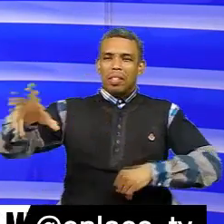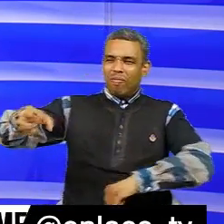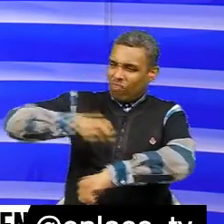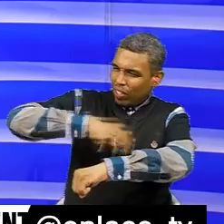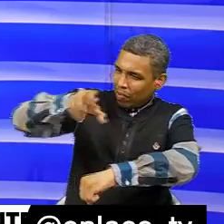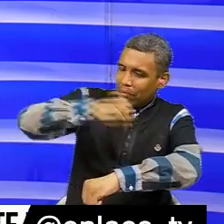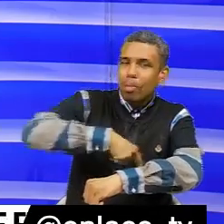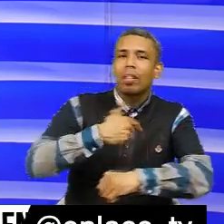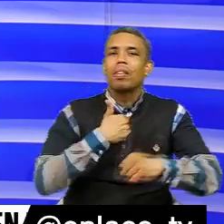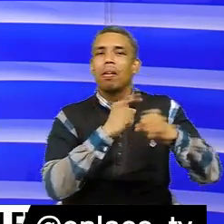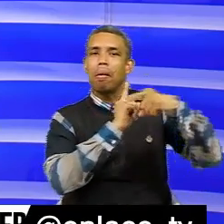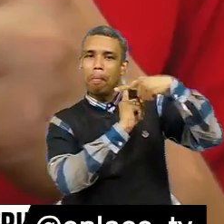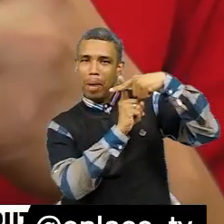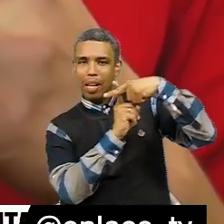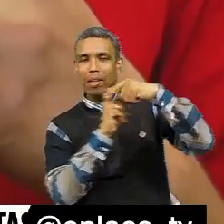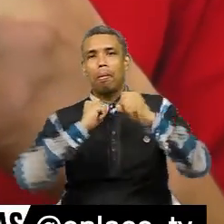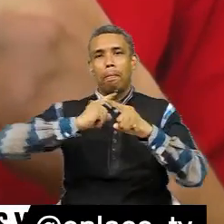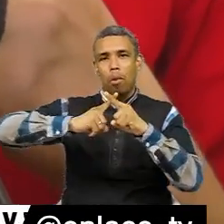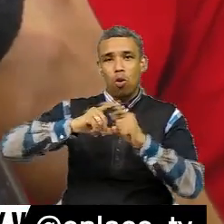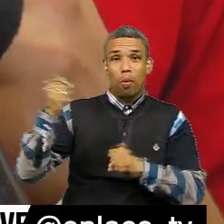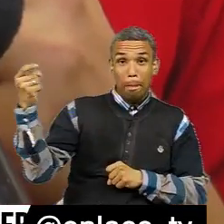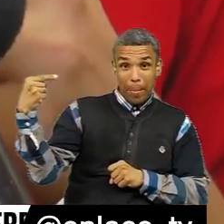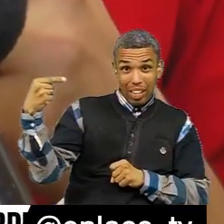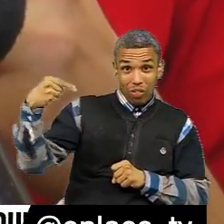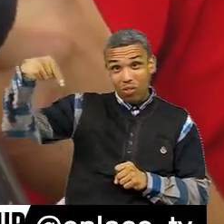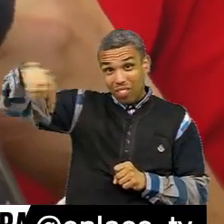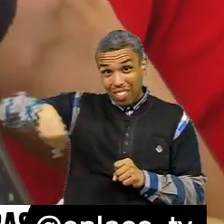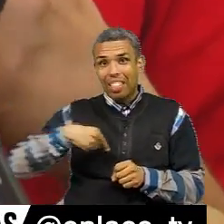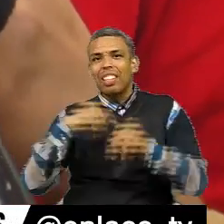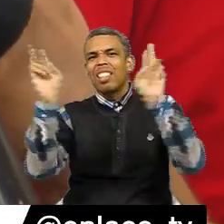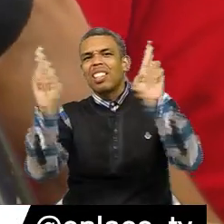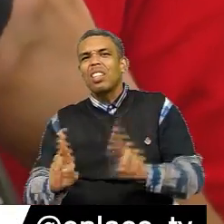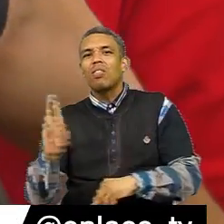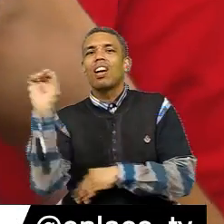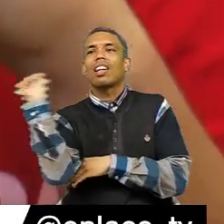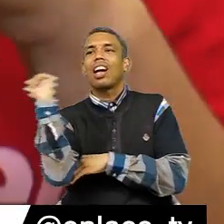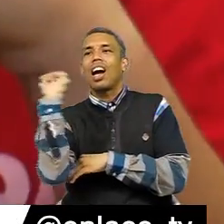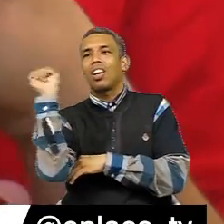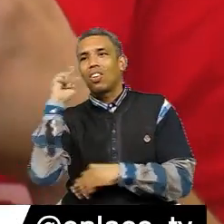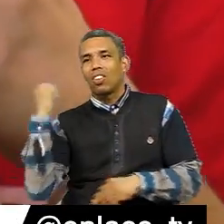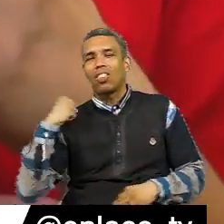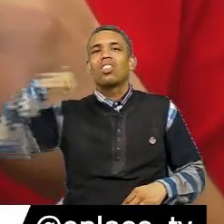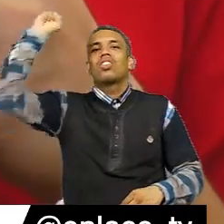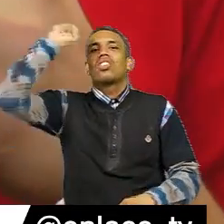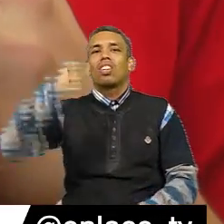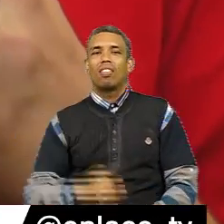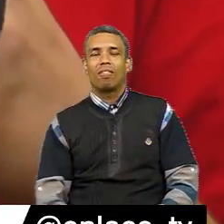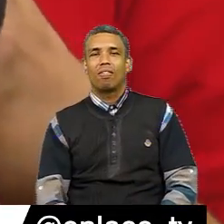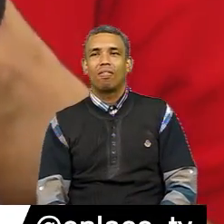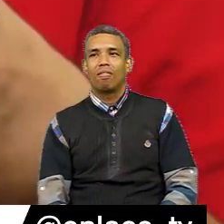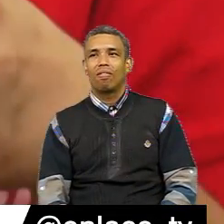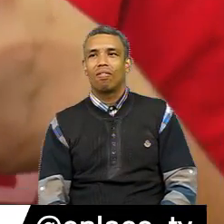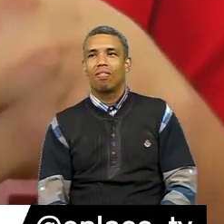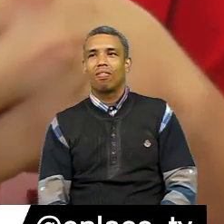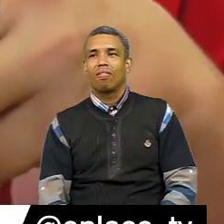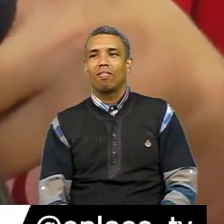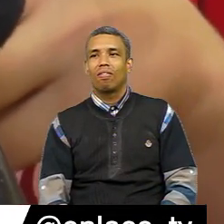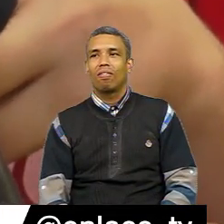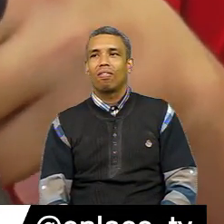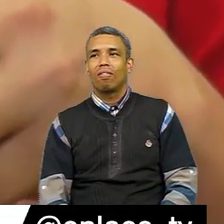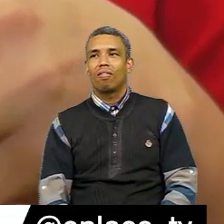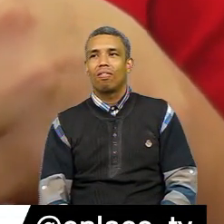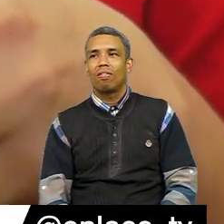0 kilómetros. Estamos en Más por Menos para decirle que usted se acaba de ganar un carro 0 kilómetros.